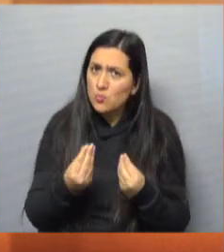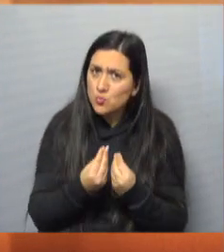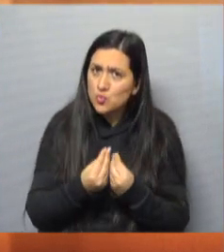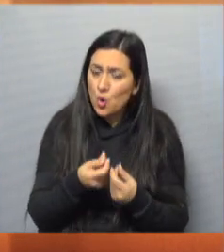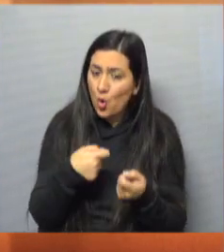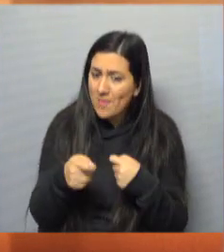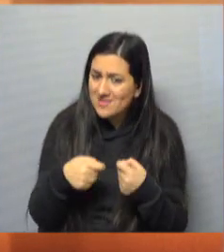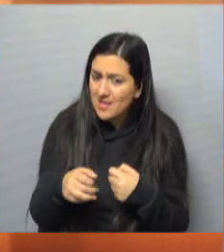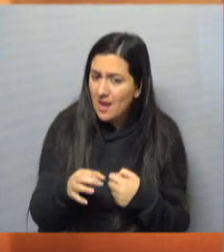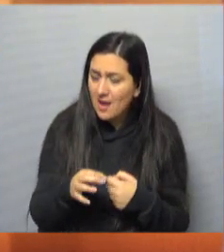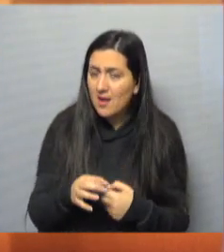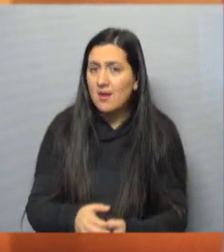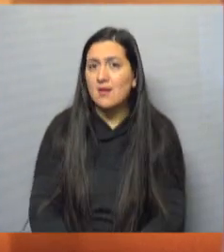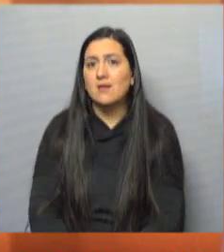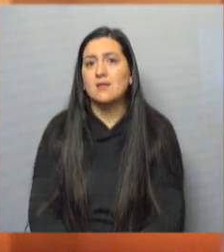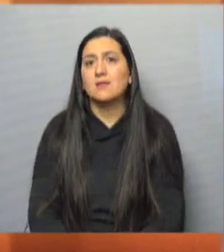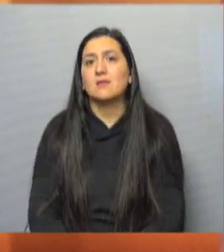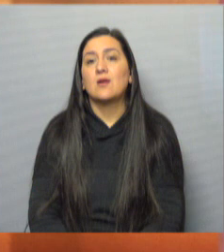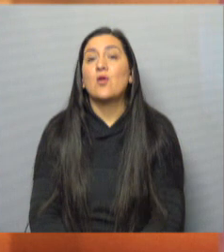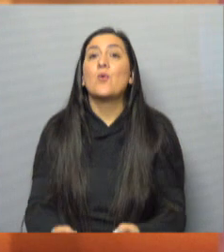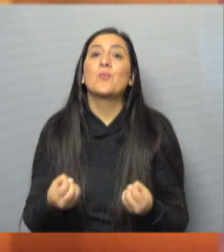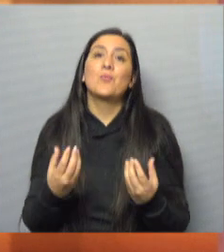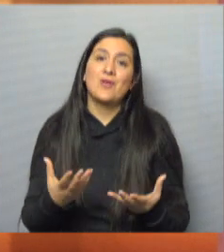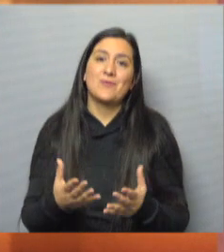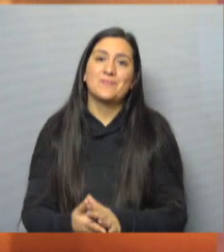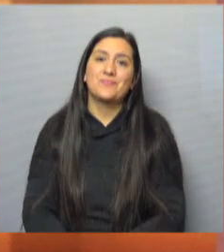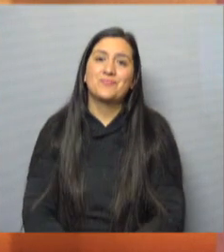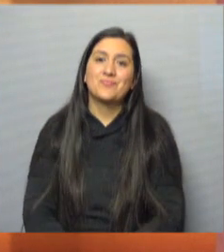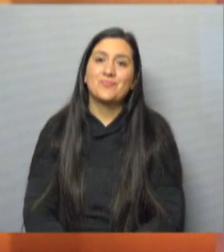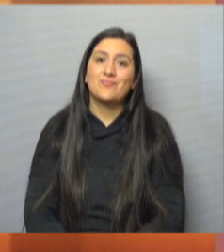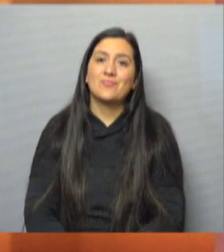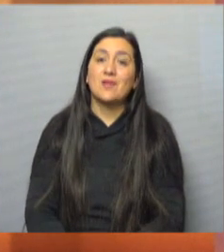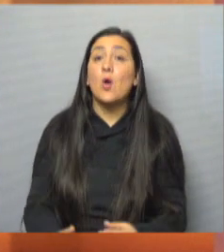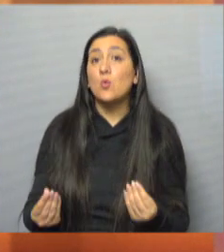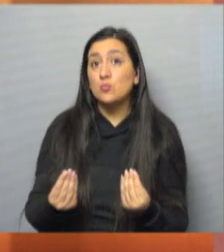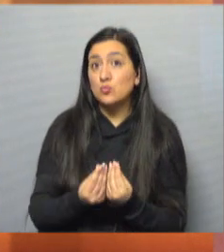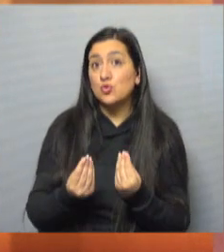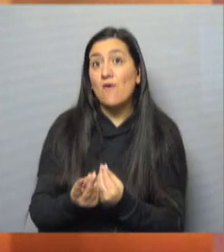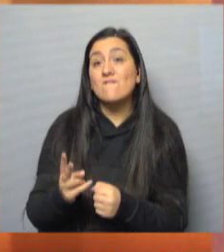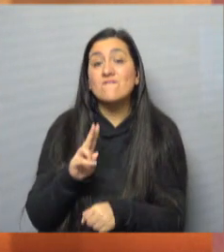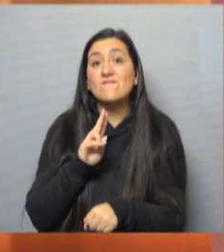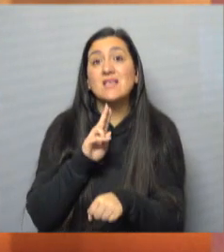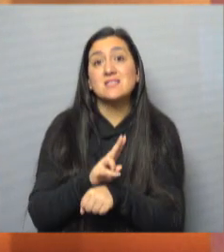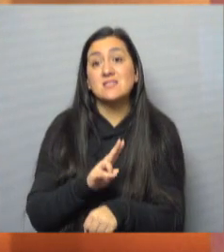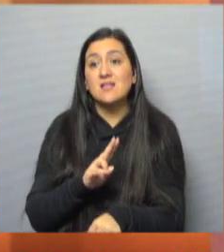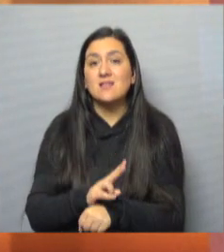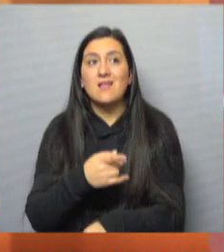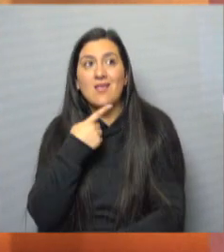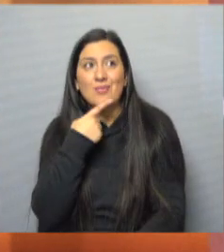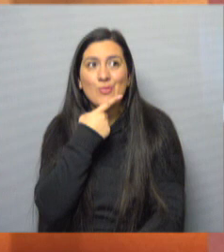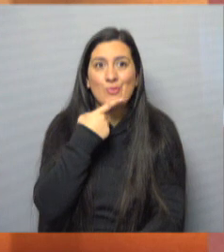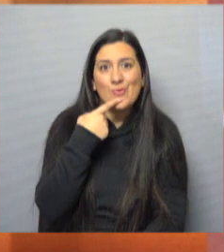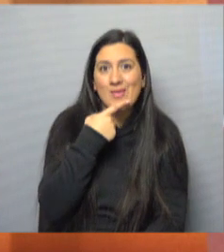sería por ahí no que tanto uso le damos bueno muchos visitantes tienen a veces inquietudes por ejemplo en el caso